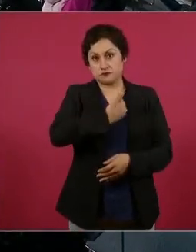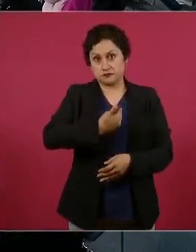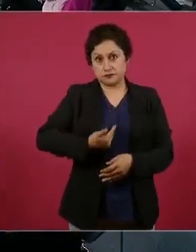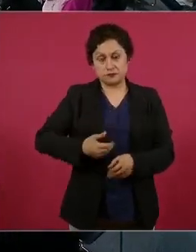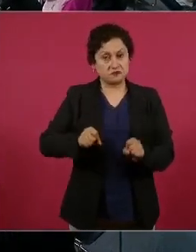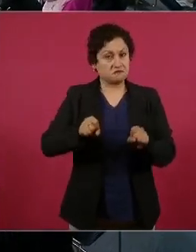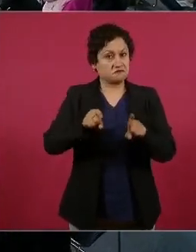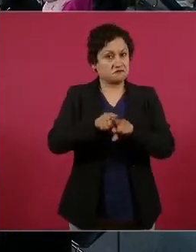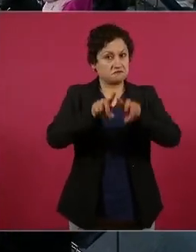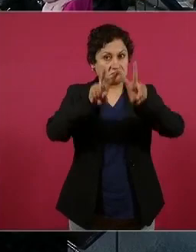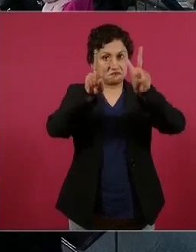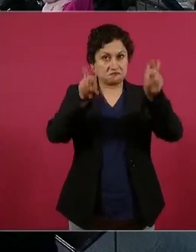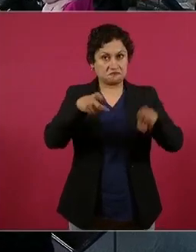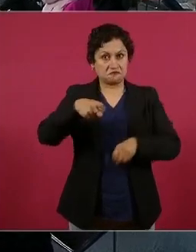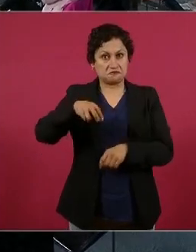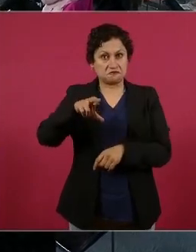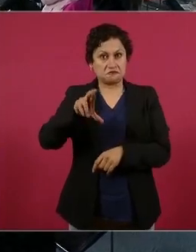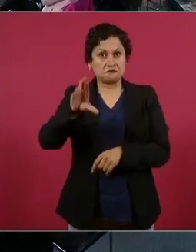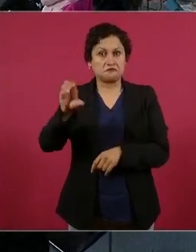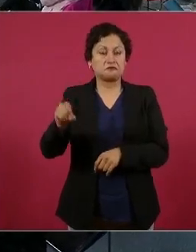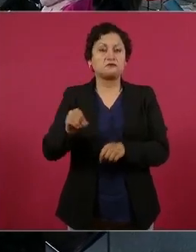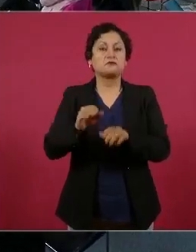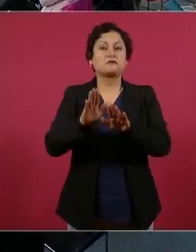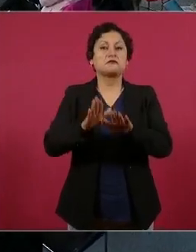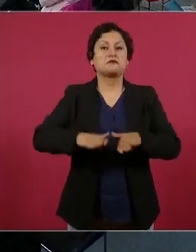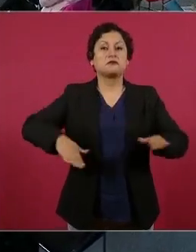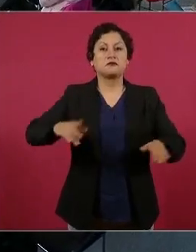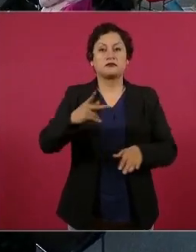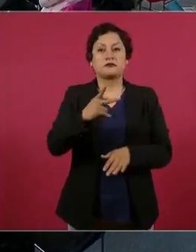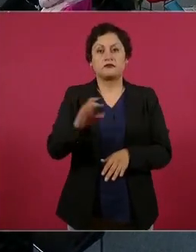de Quintana Roo, Playa del Carmen.